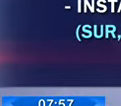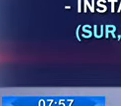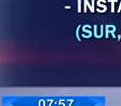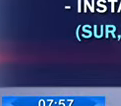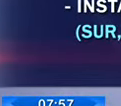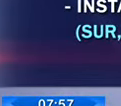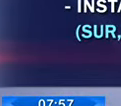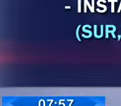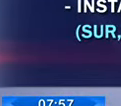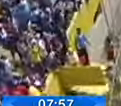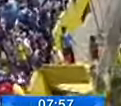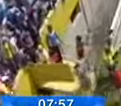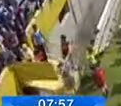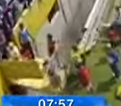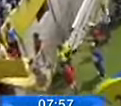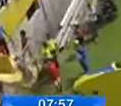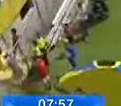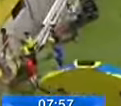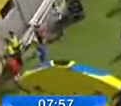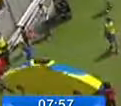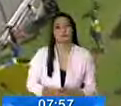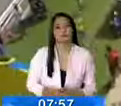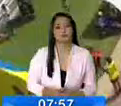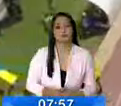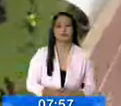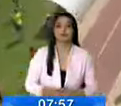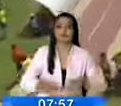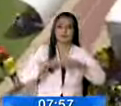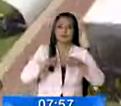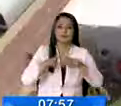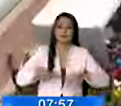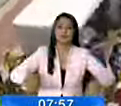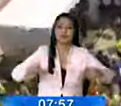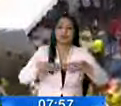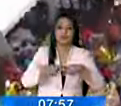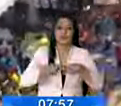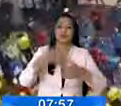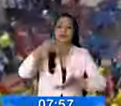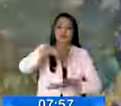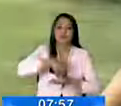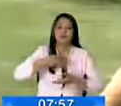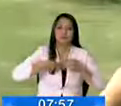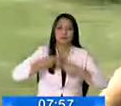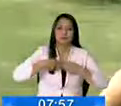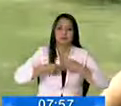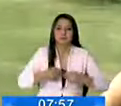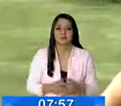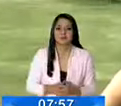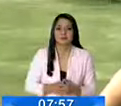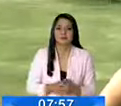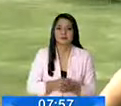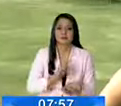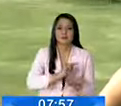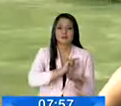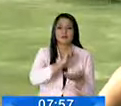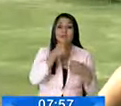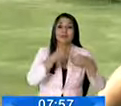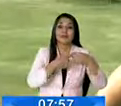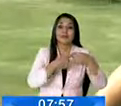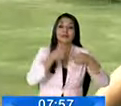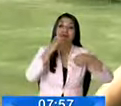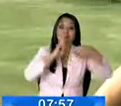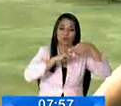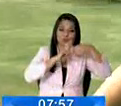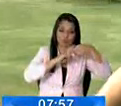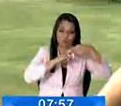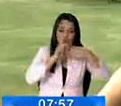al sur de la capital, y en otros puntos situados en diferentes centros comerciales. En el Quicentro Sur, tenemos